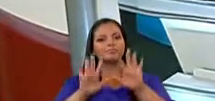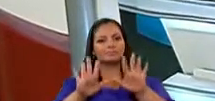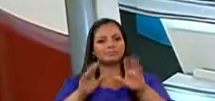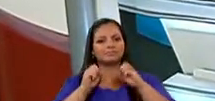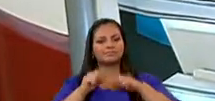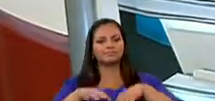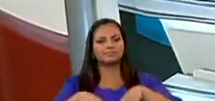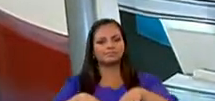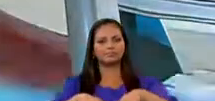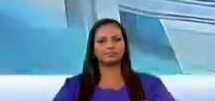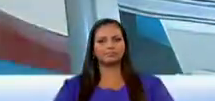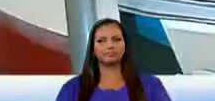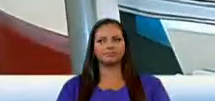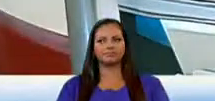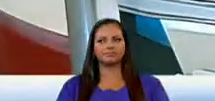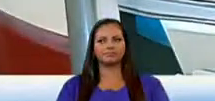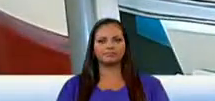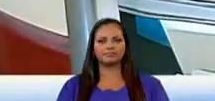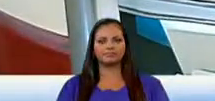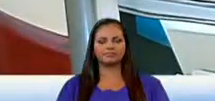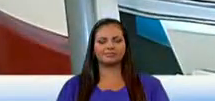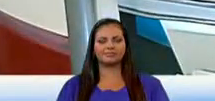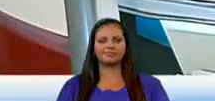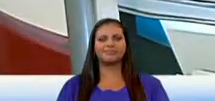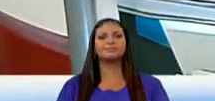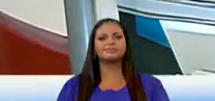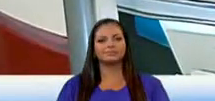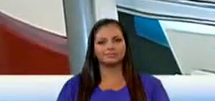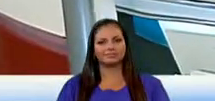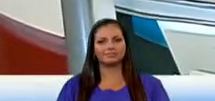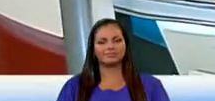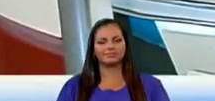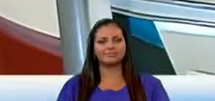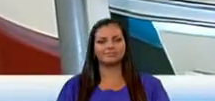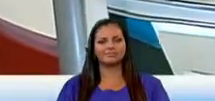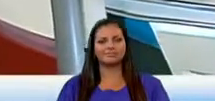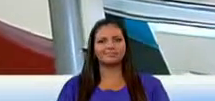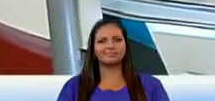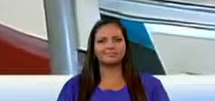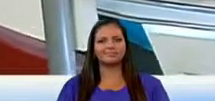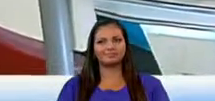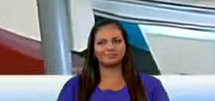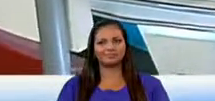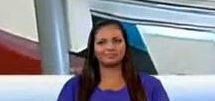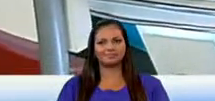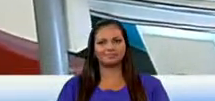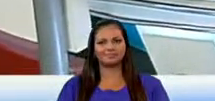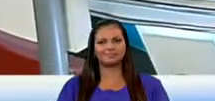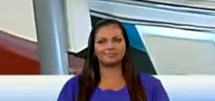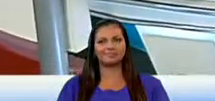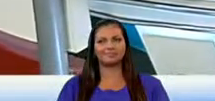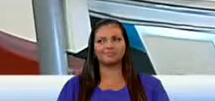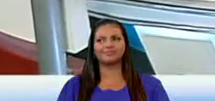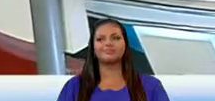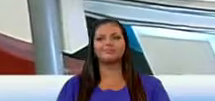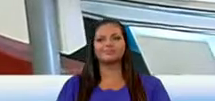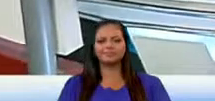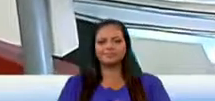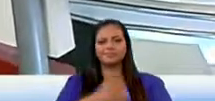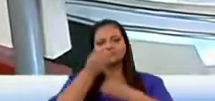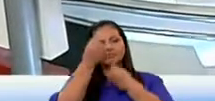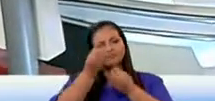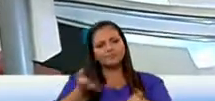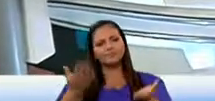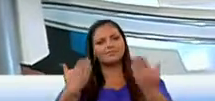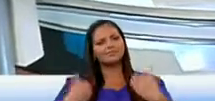septiembre. ¡Jueves 10! Bueno, jueves. Quieren adelantarse ya. Ya, no, no, ya saben. Oye, ya le dije yo, Maquilón,